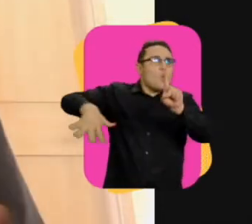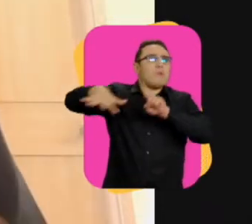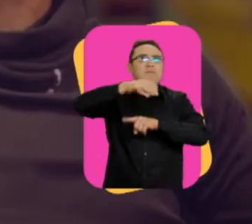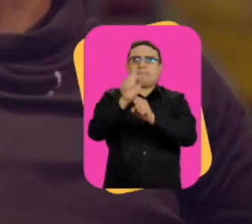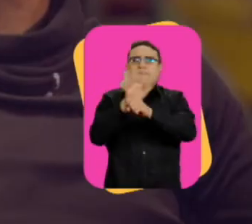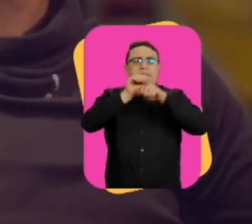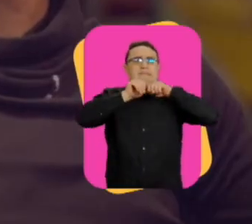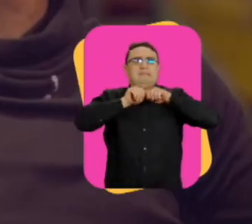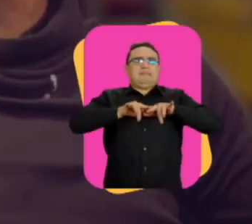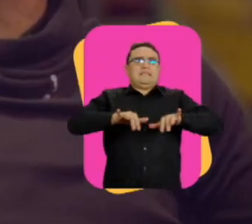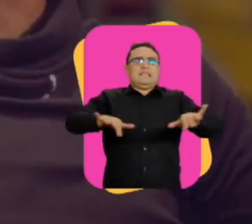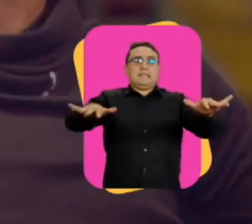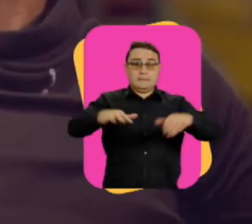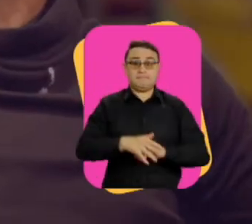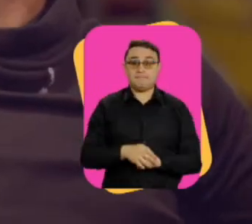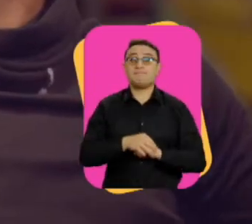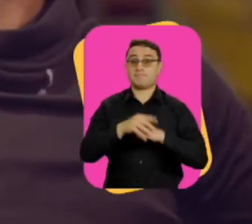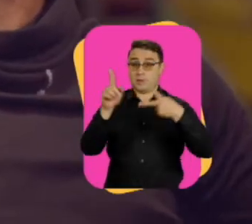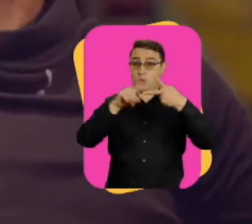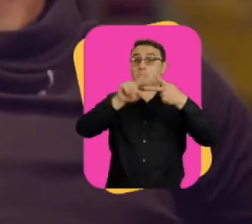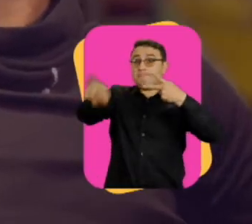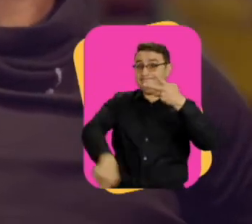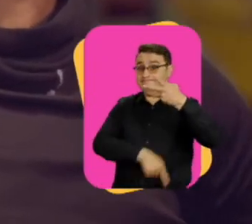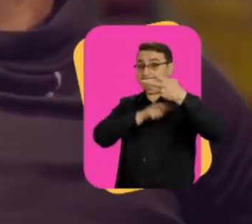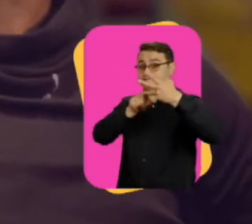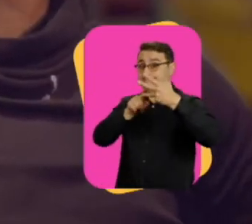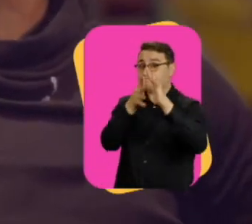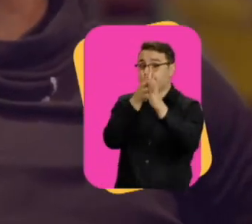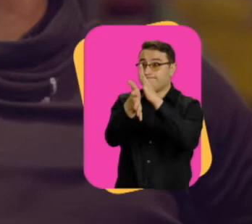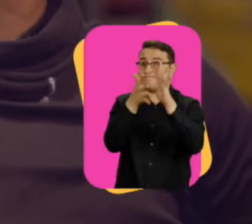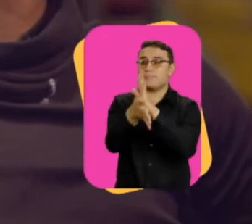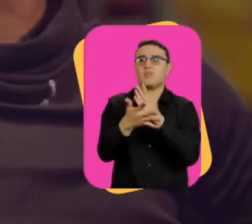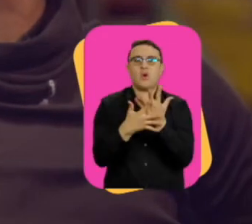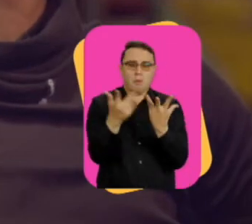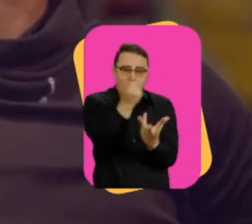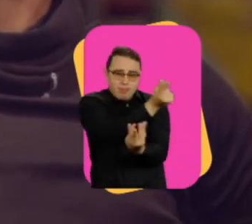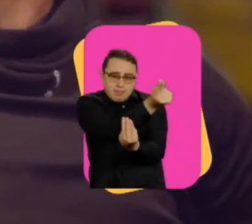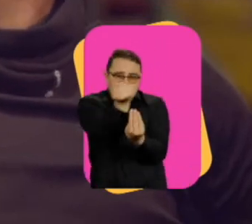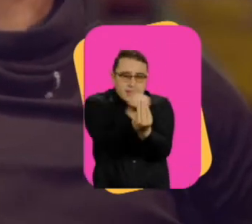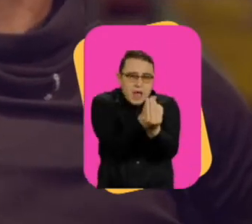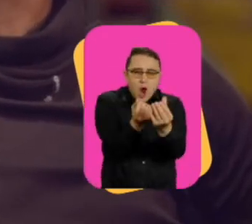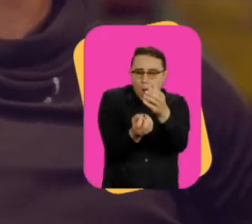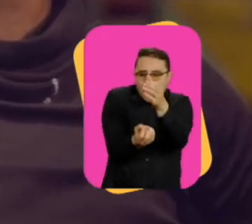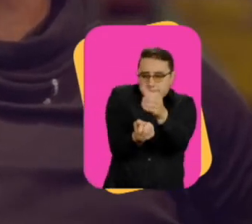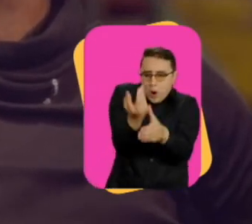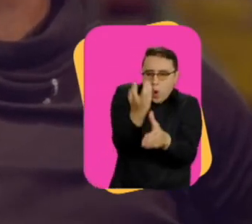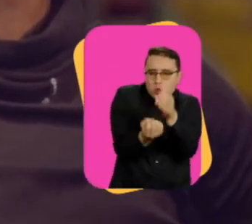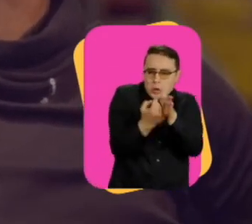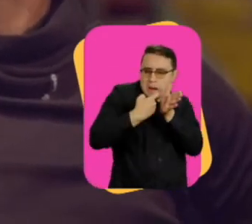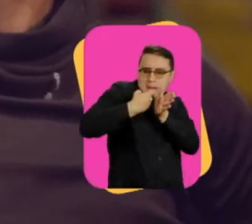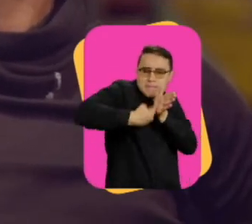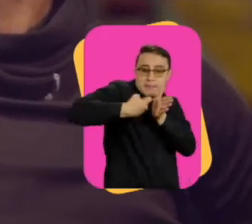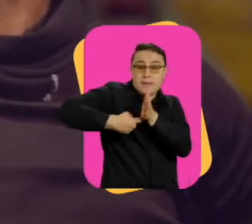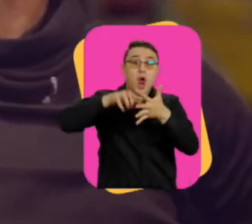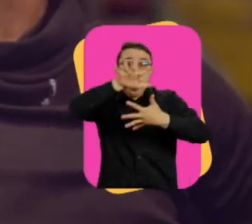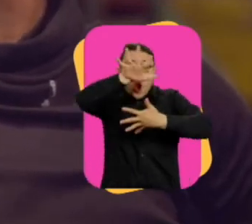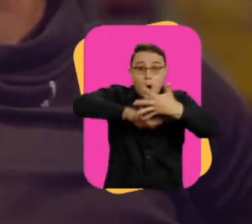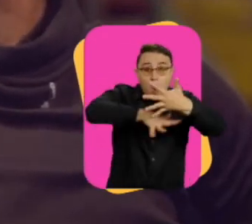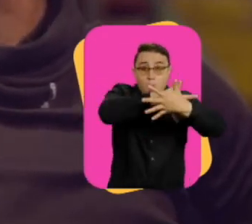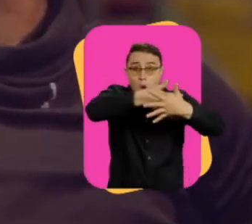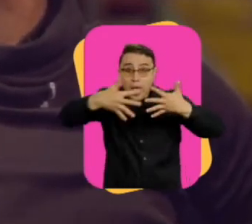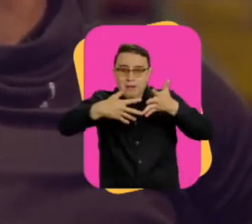estábamos. Y lo tercero, ajustar los diseños de producción, los cronogramas,